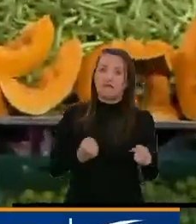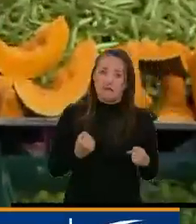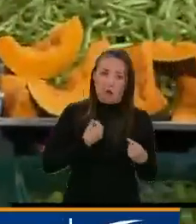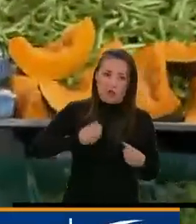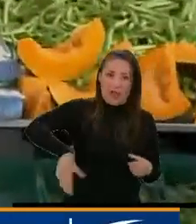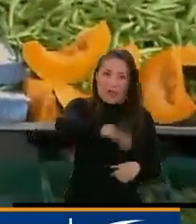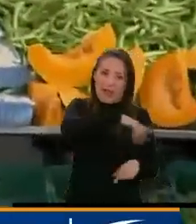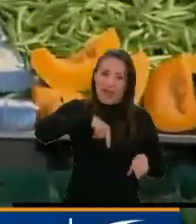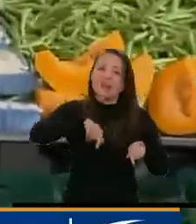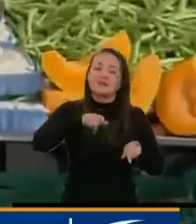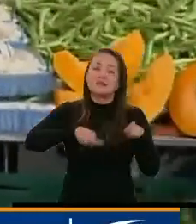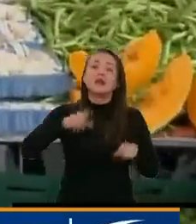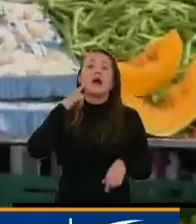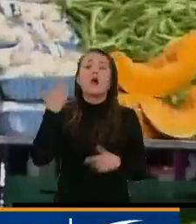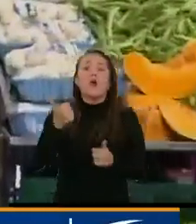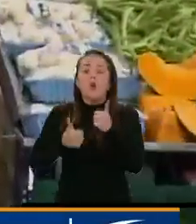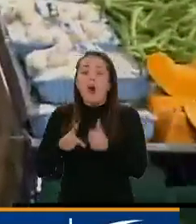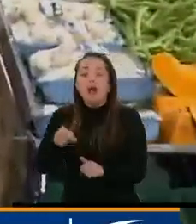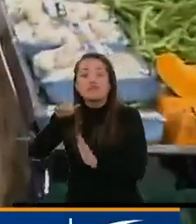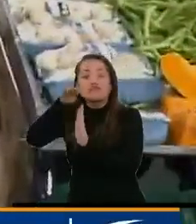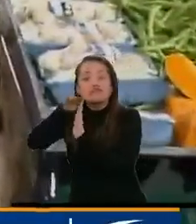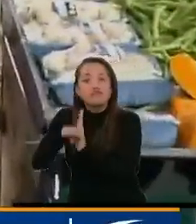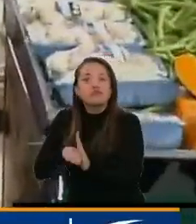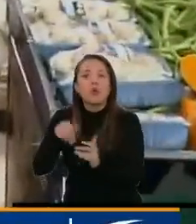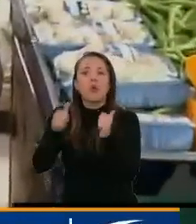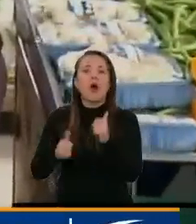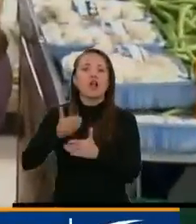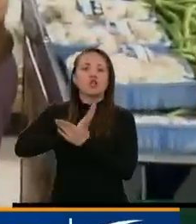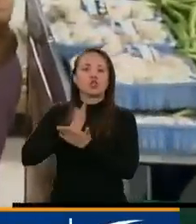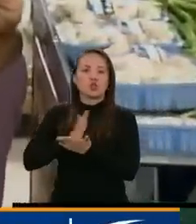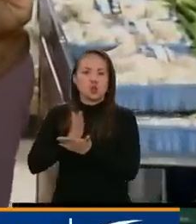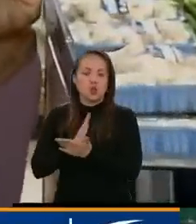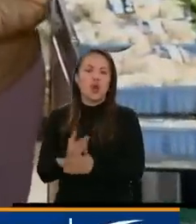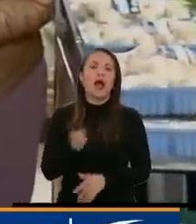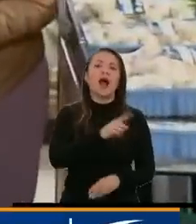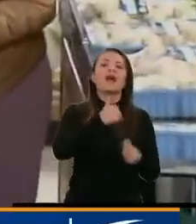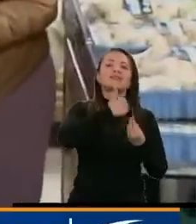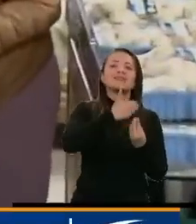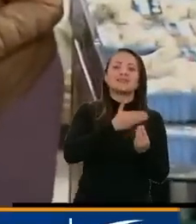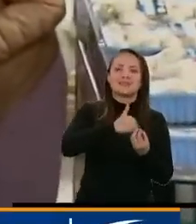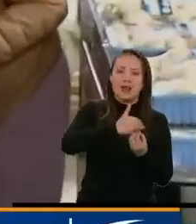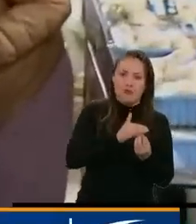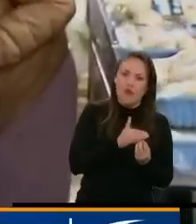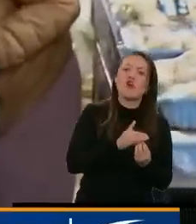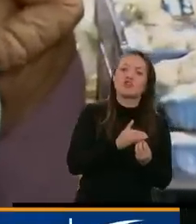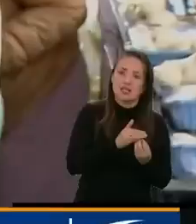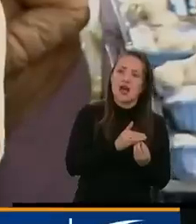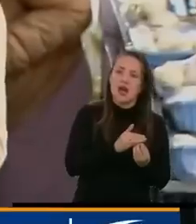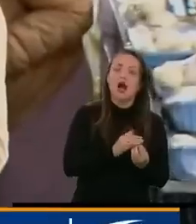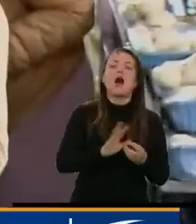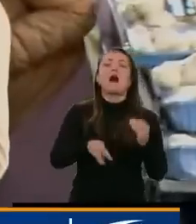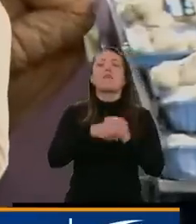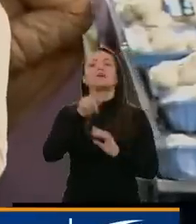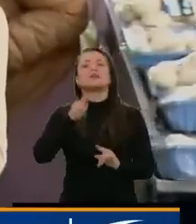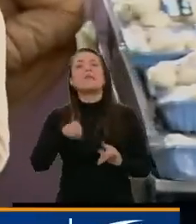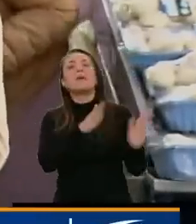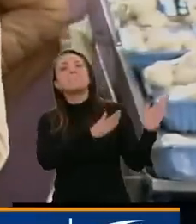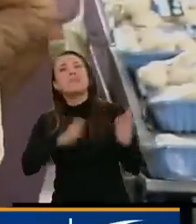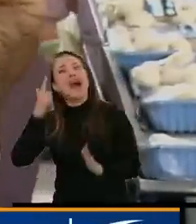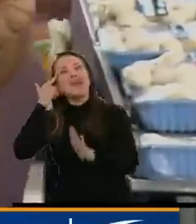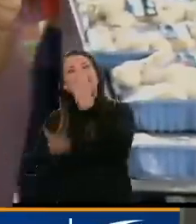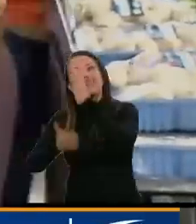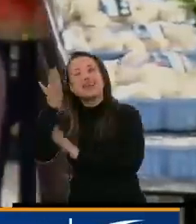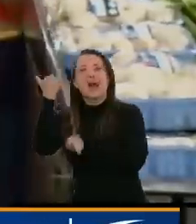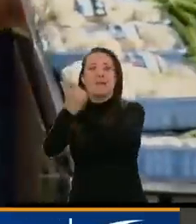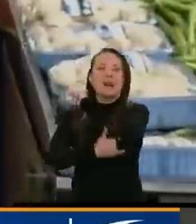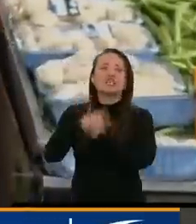de los productos que ha bajado de precio es la yuca y la cebolla. Entre tanto, también los planes turísticos e ir